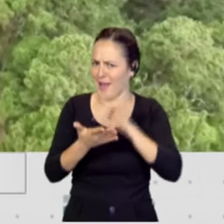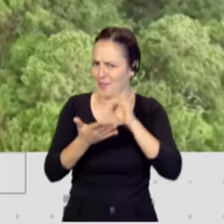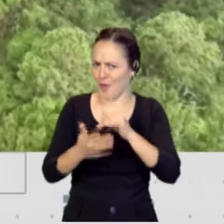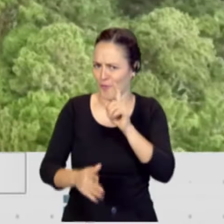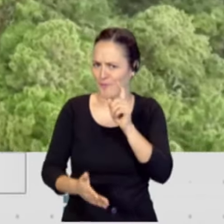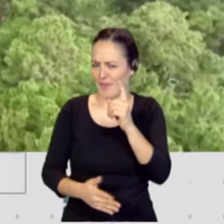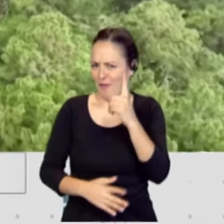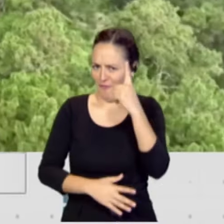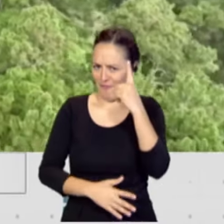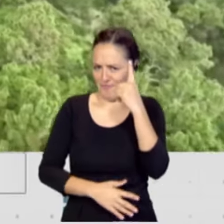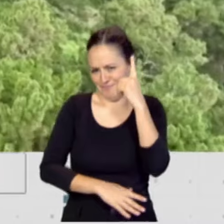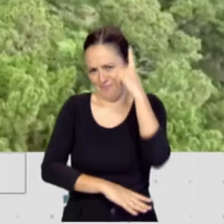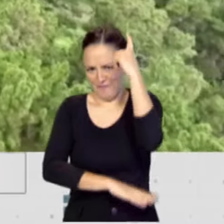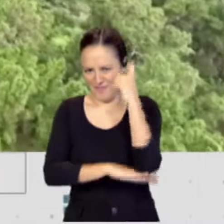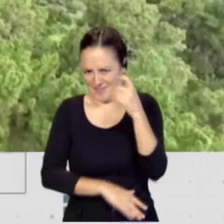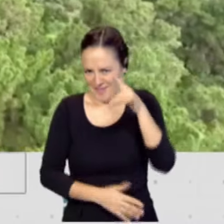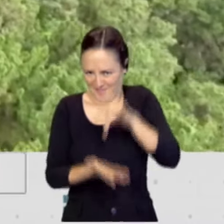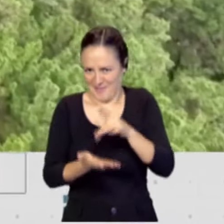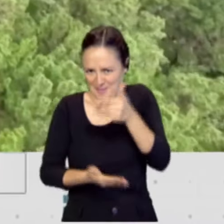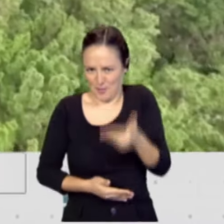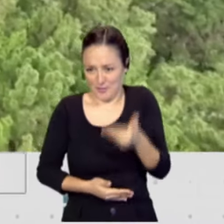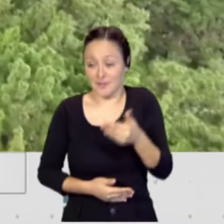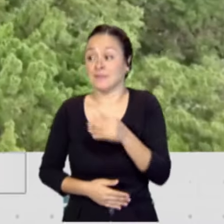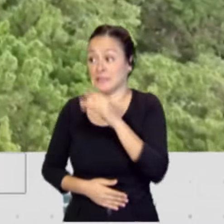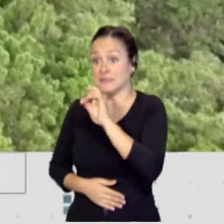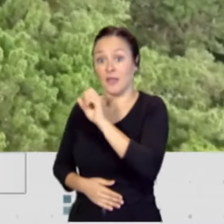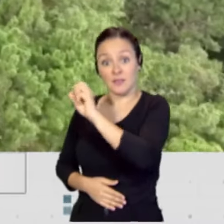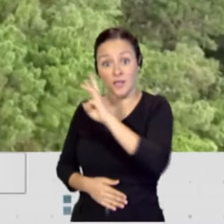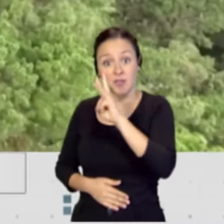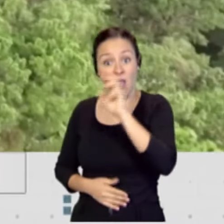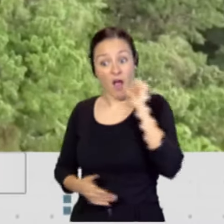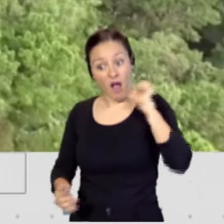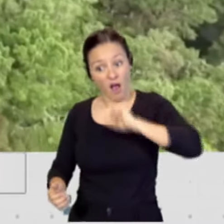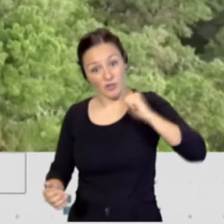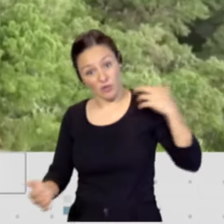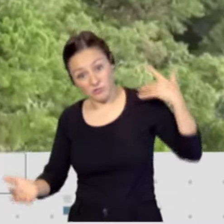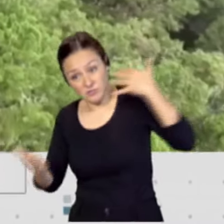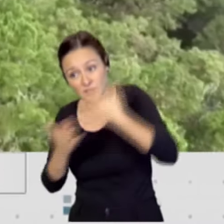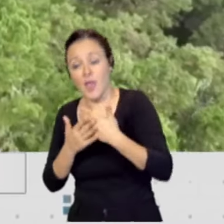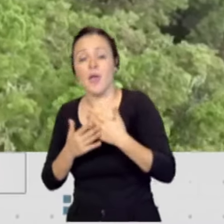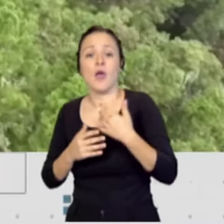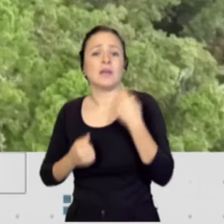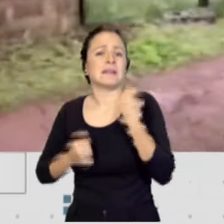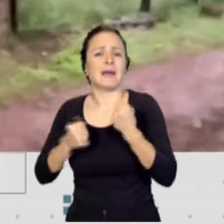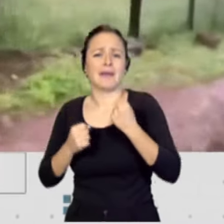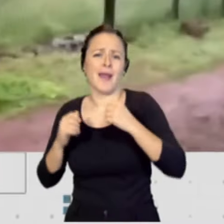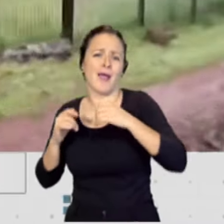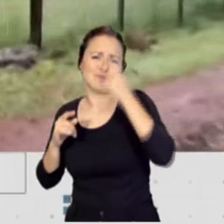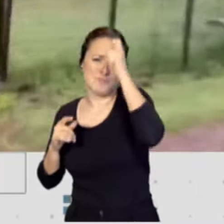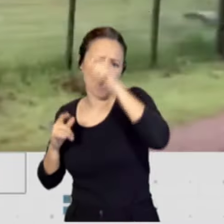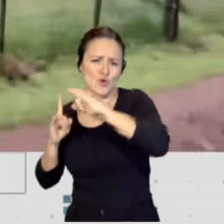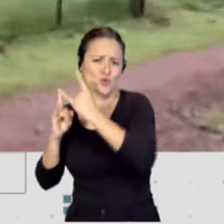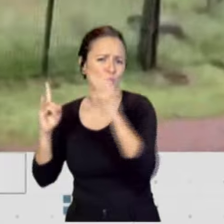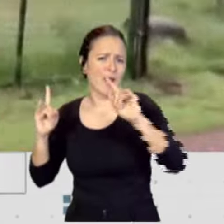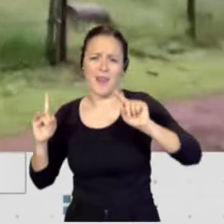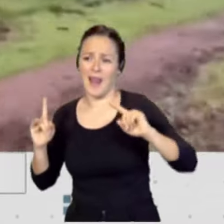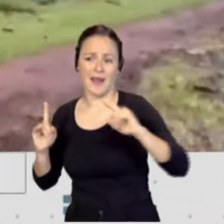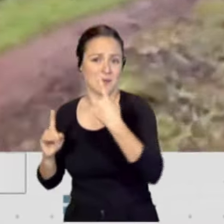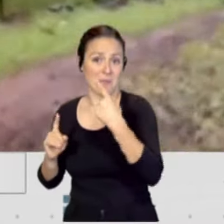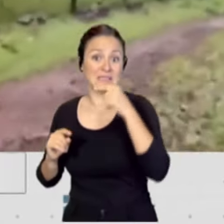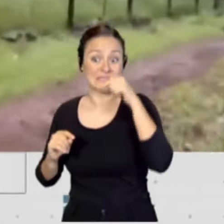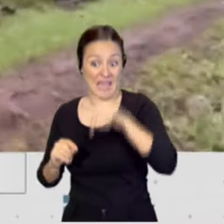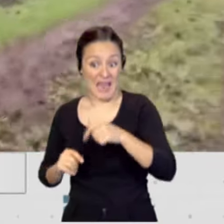Alfredo sí la 1 tercera Edición de una carrera consolidada de la carrera más rural de Canarias de una carrera que que agotó que este